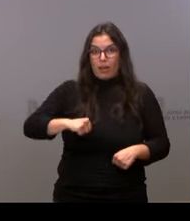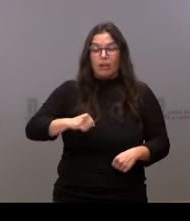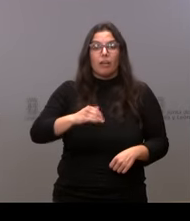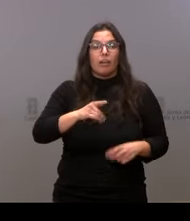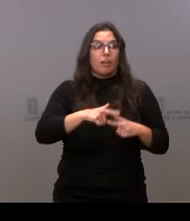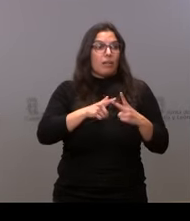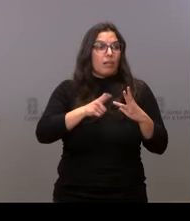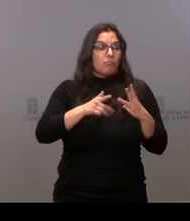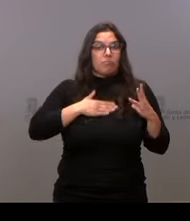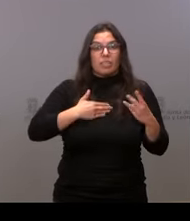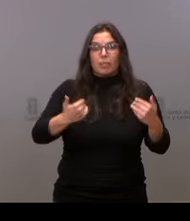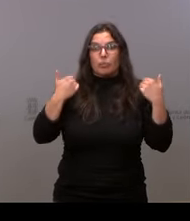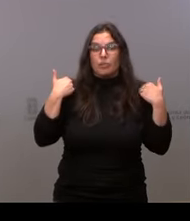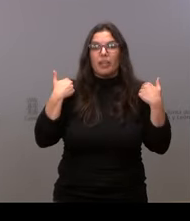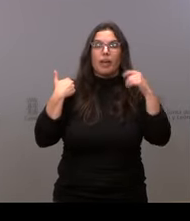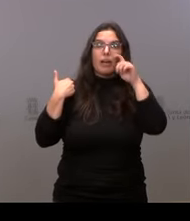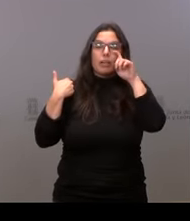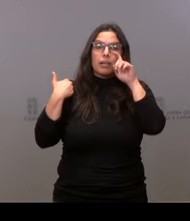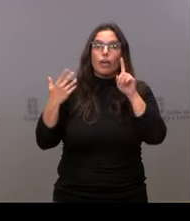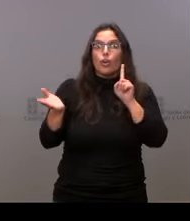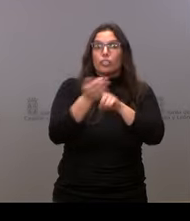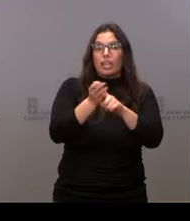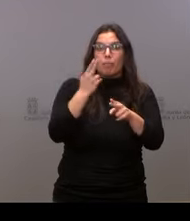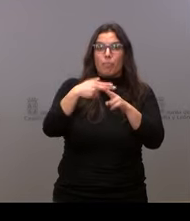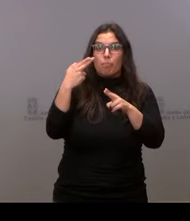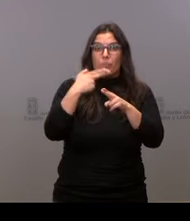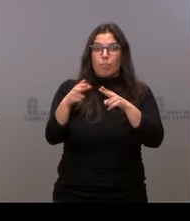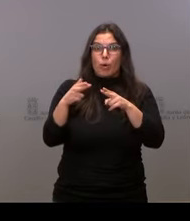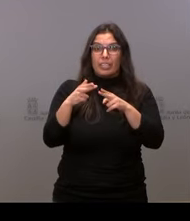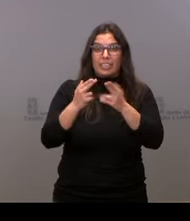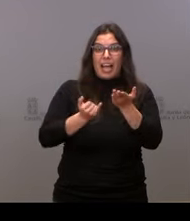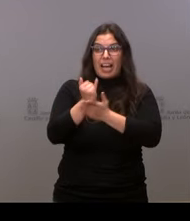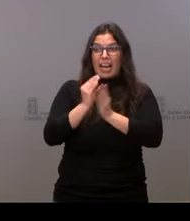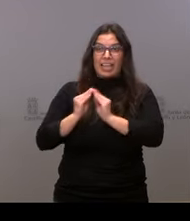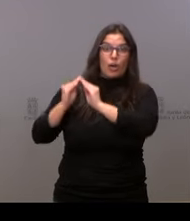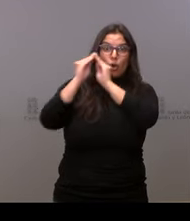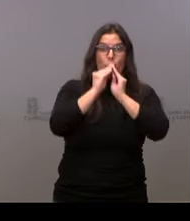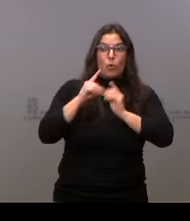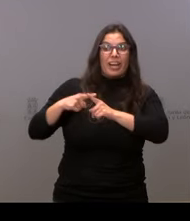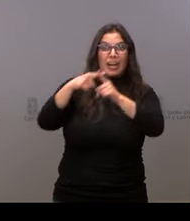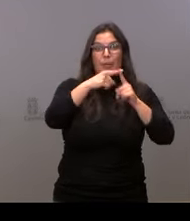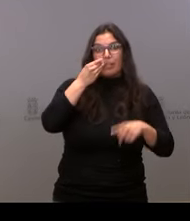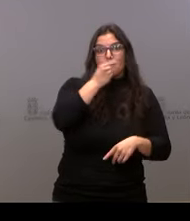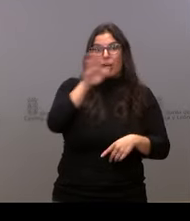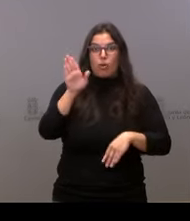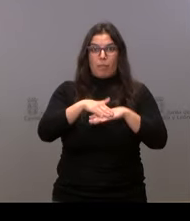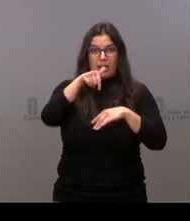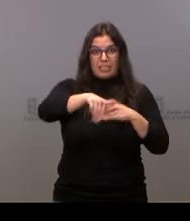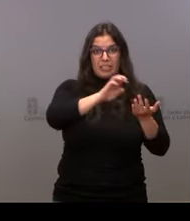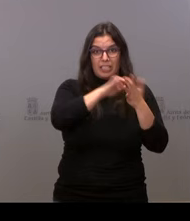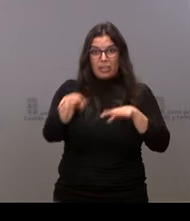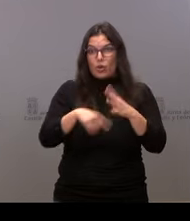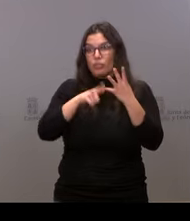es obtener tener la mejor política agraria común para esta comunidad mi responsabilidad es estar